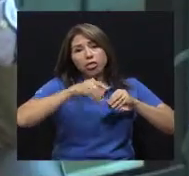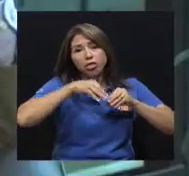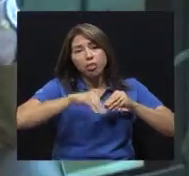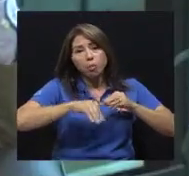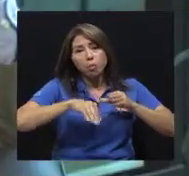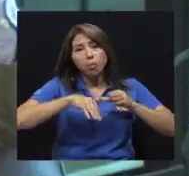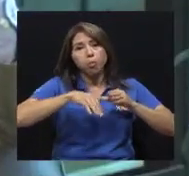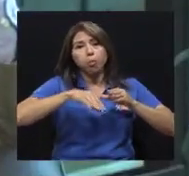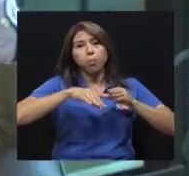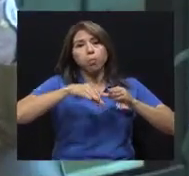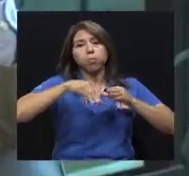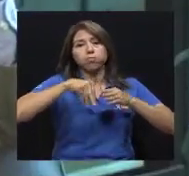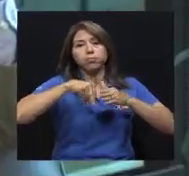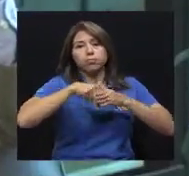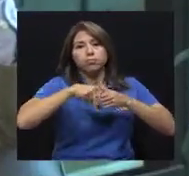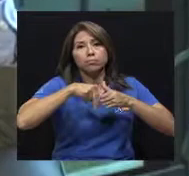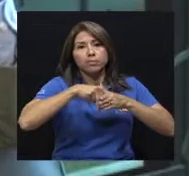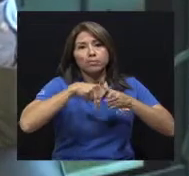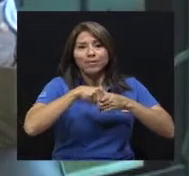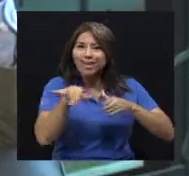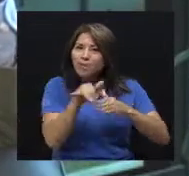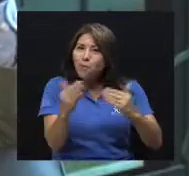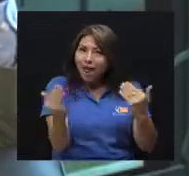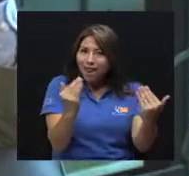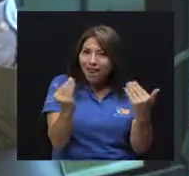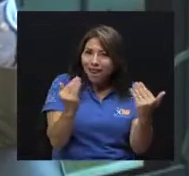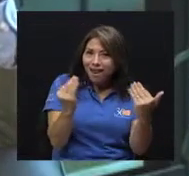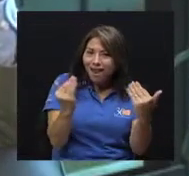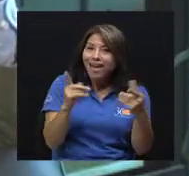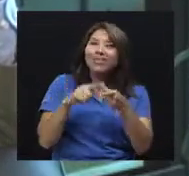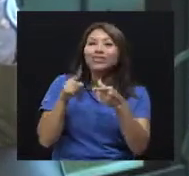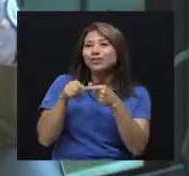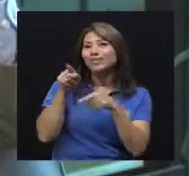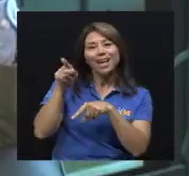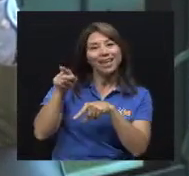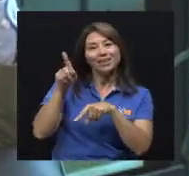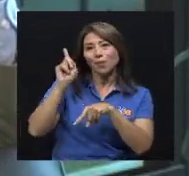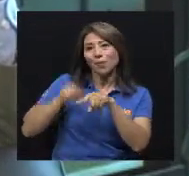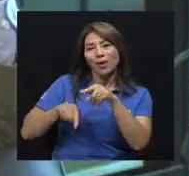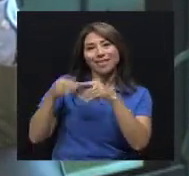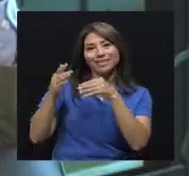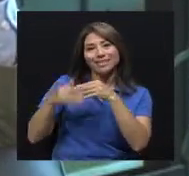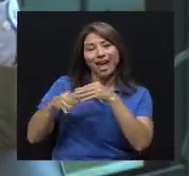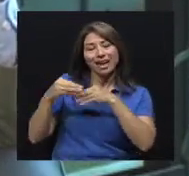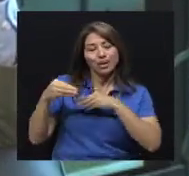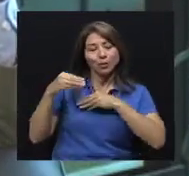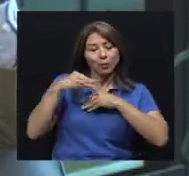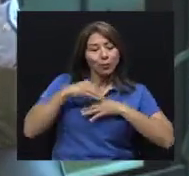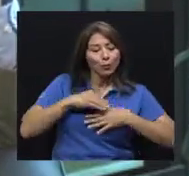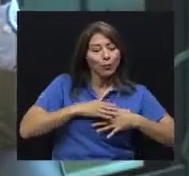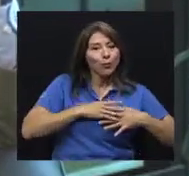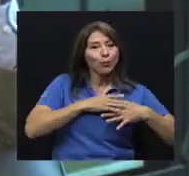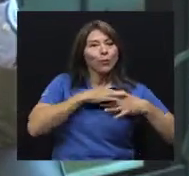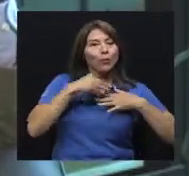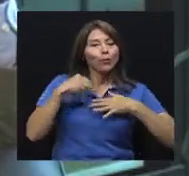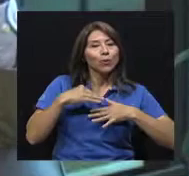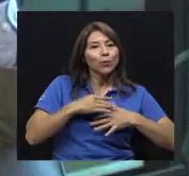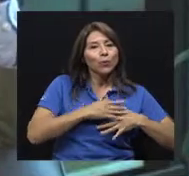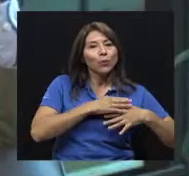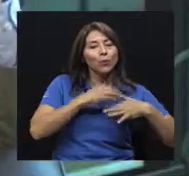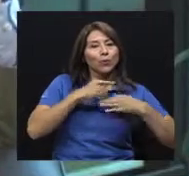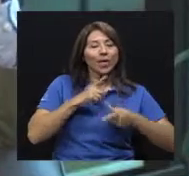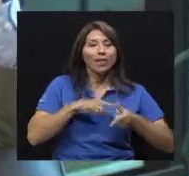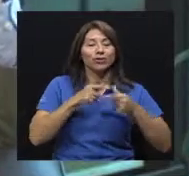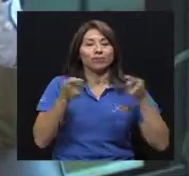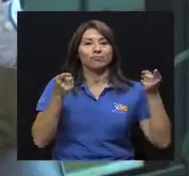impide que la sangre entre adecuadamente al corazón y se producen los infartos. El problema es